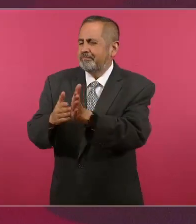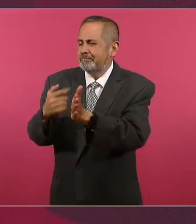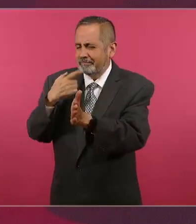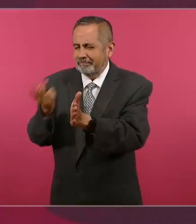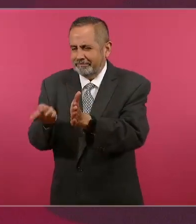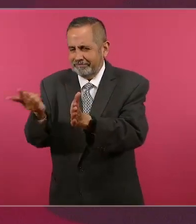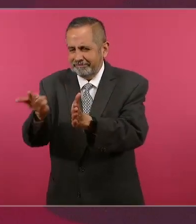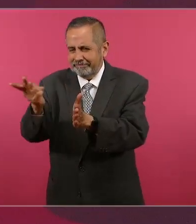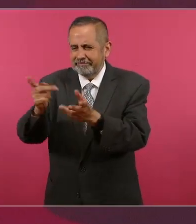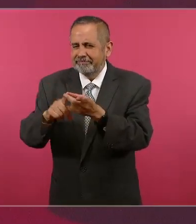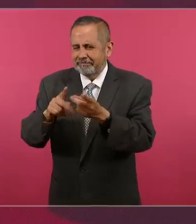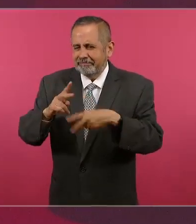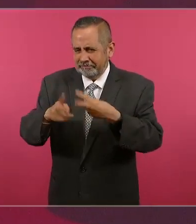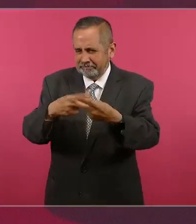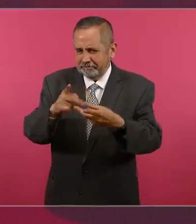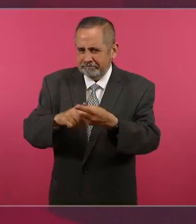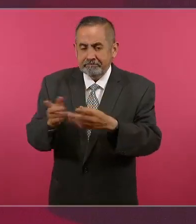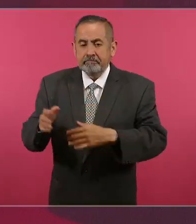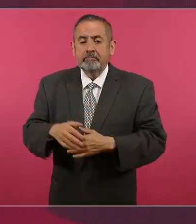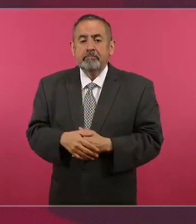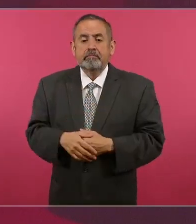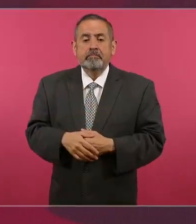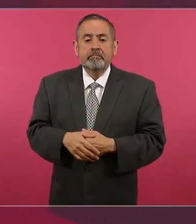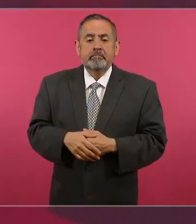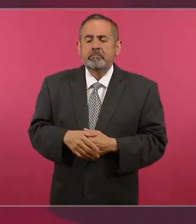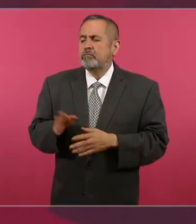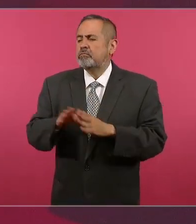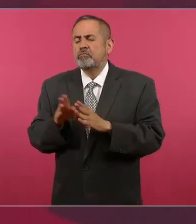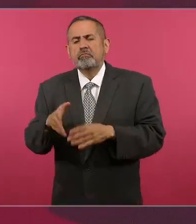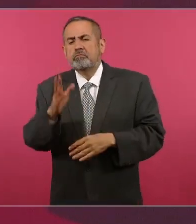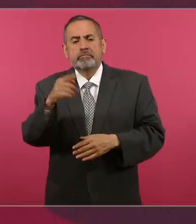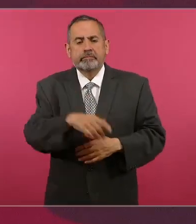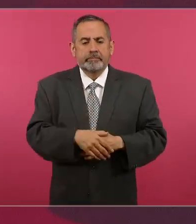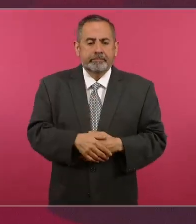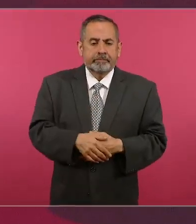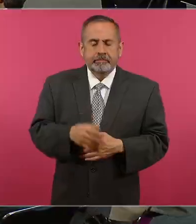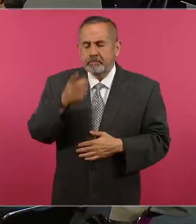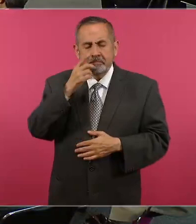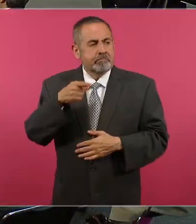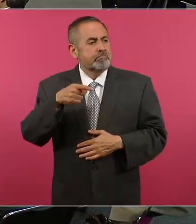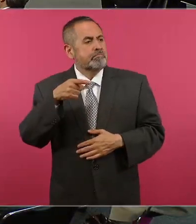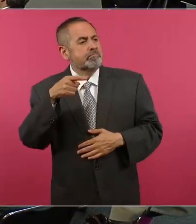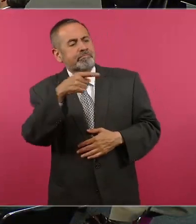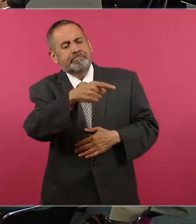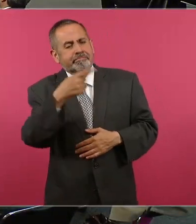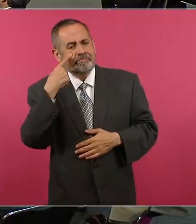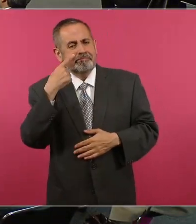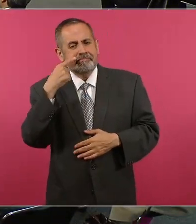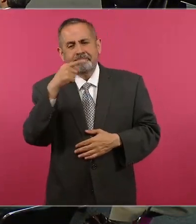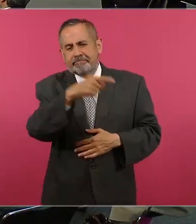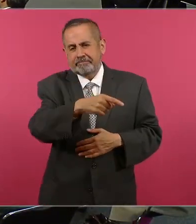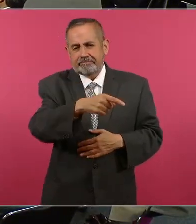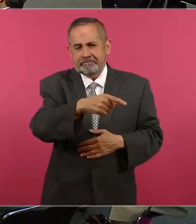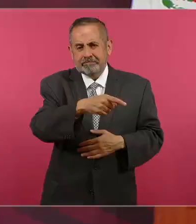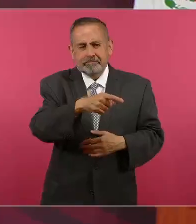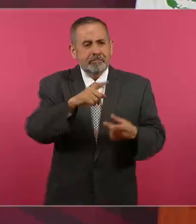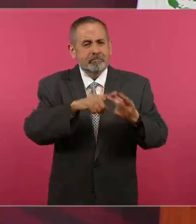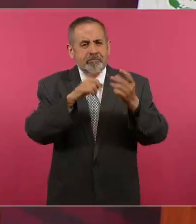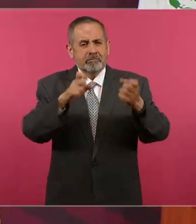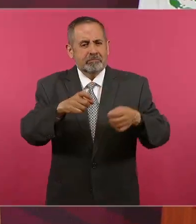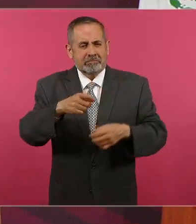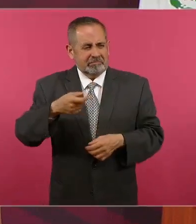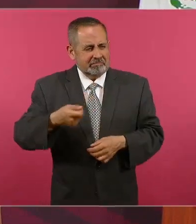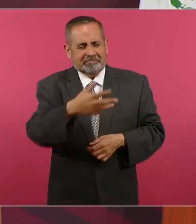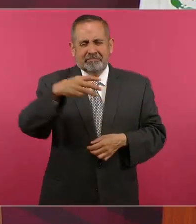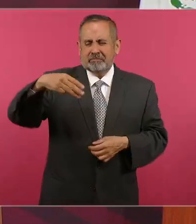Cananea? Que vamos a tener una reunión ahí, ¿no? ¿Cómo llegamos allá? Ah, miren, ahí donde está el mono